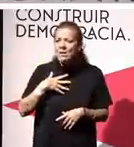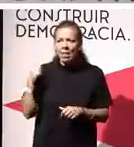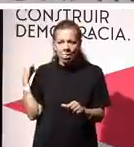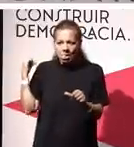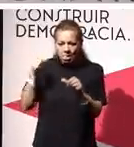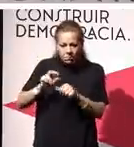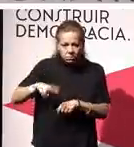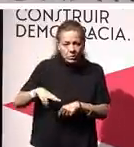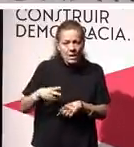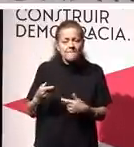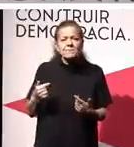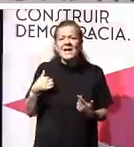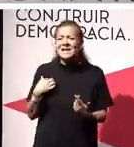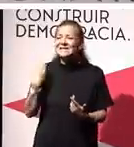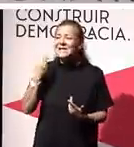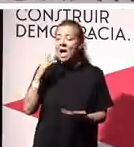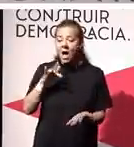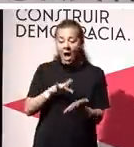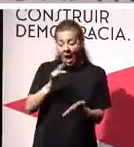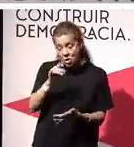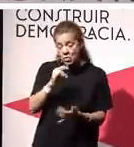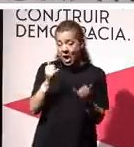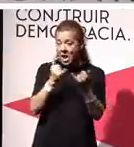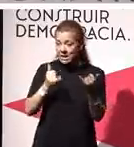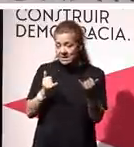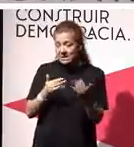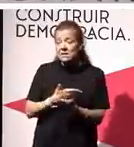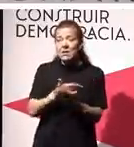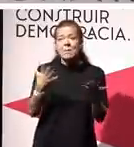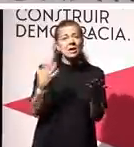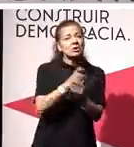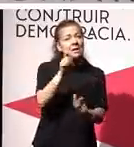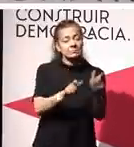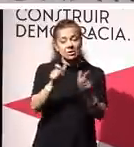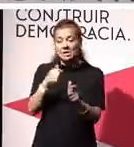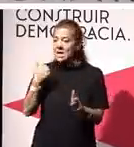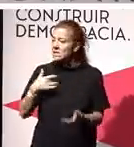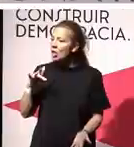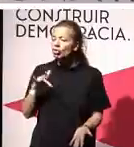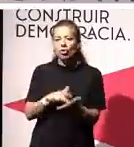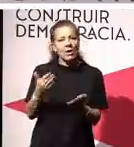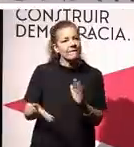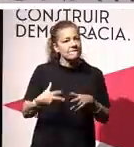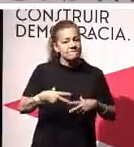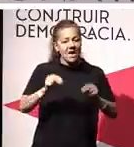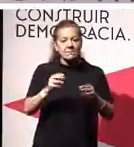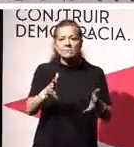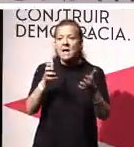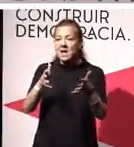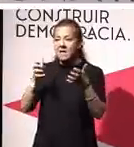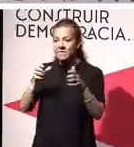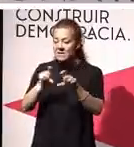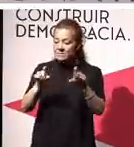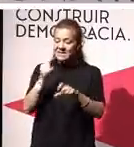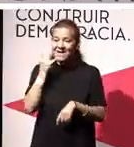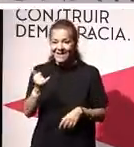tiempo y se está produciendo una crisis para toda la gente y toca retirar los beneficios de las eléctricas.